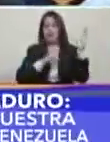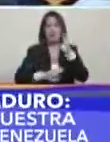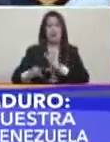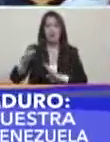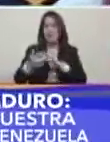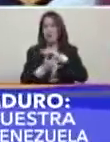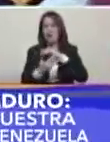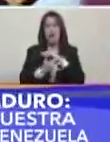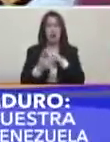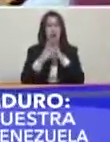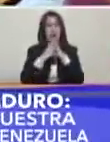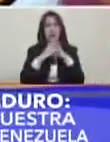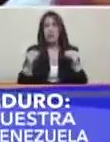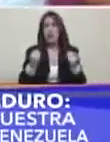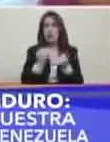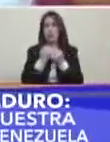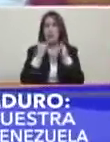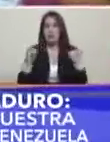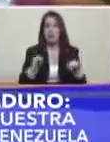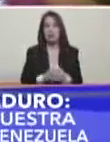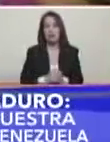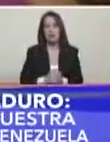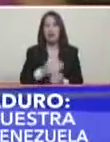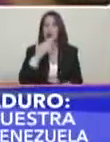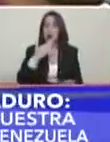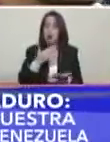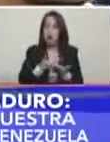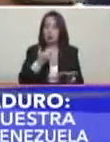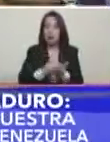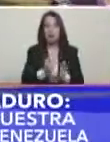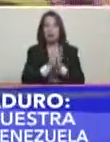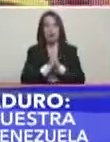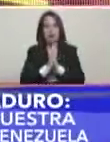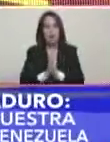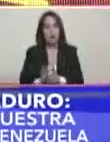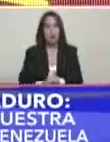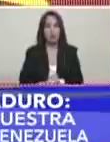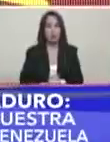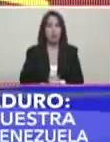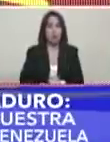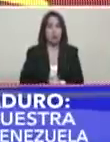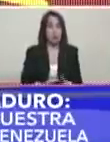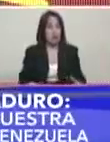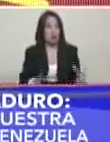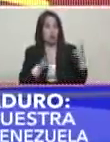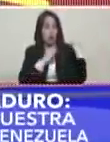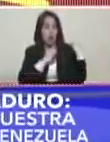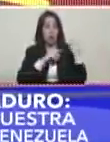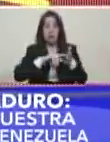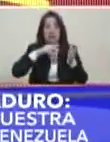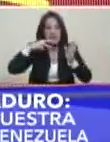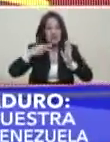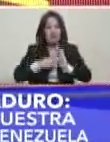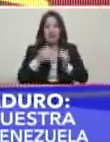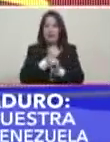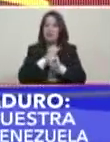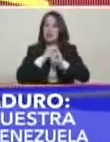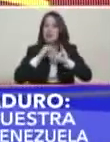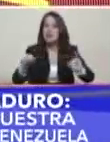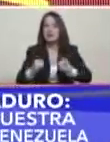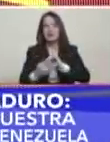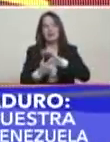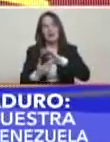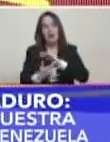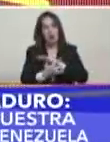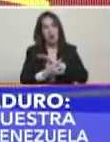tecnológico. Yo le pido eso, que adoptemos el concepto vital de la independencia